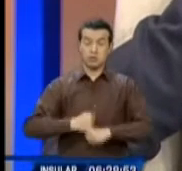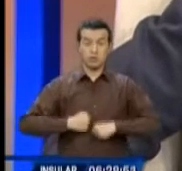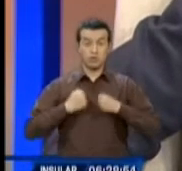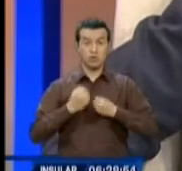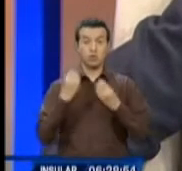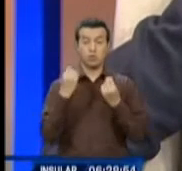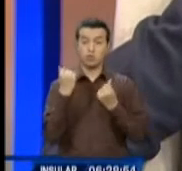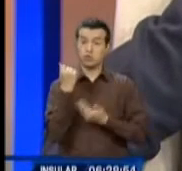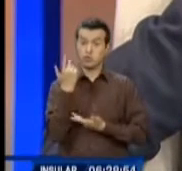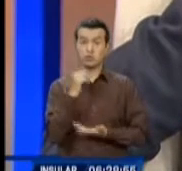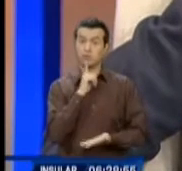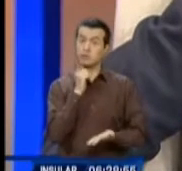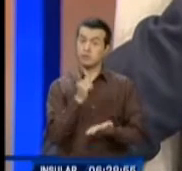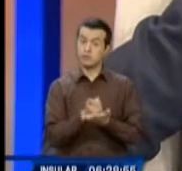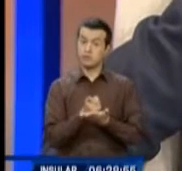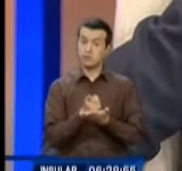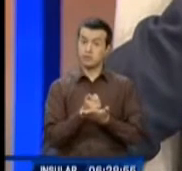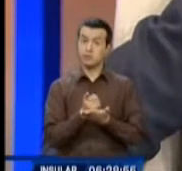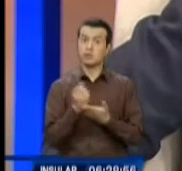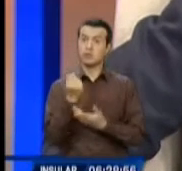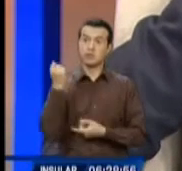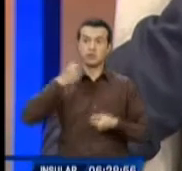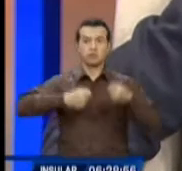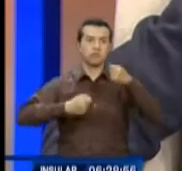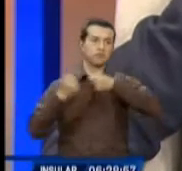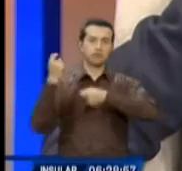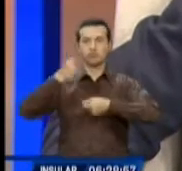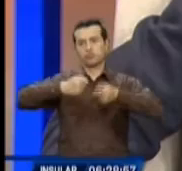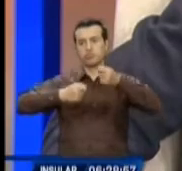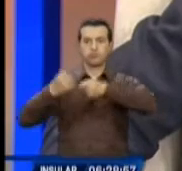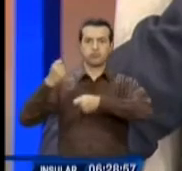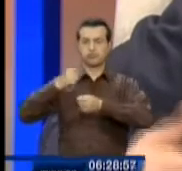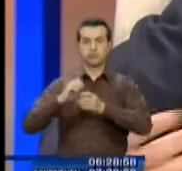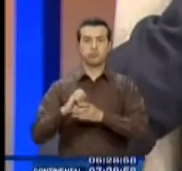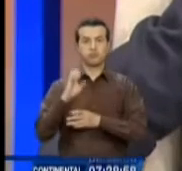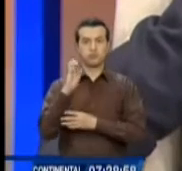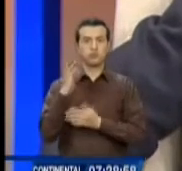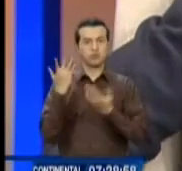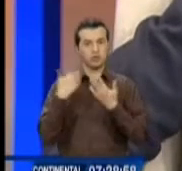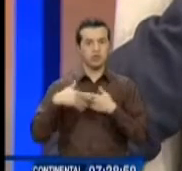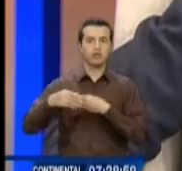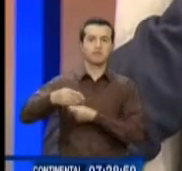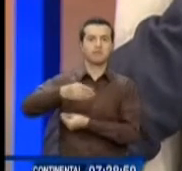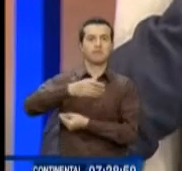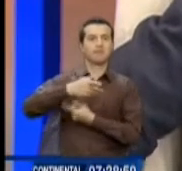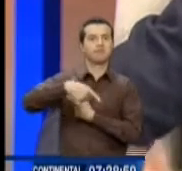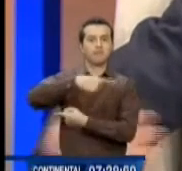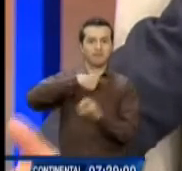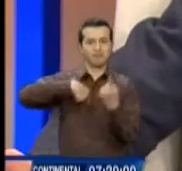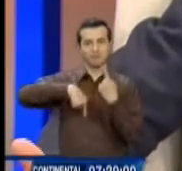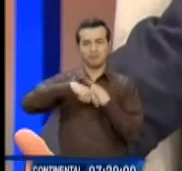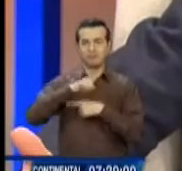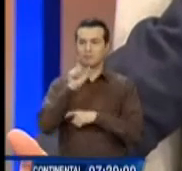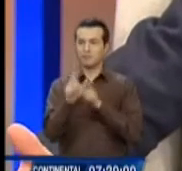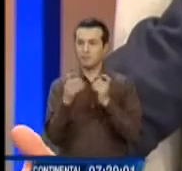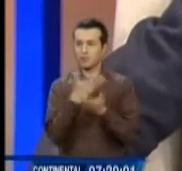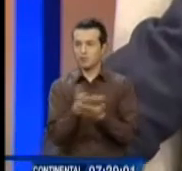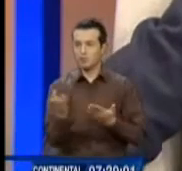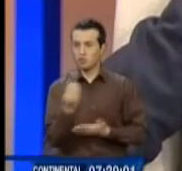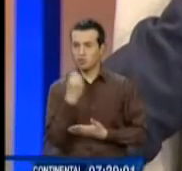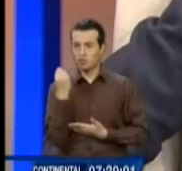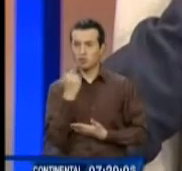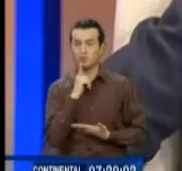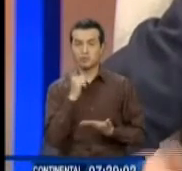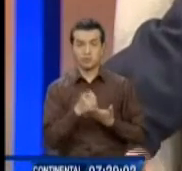muchos recursos económicos involucrados, pero sobre todo está un poco la devolución de lo que sucede con los chicos que